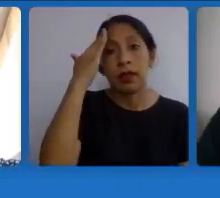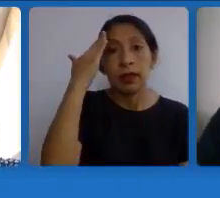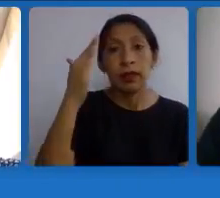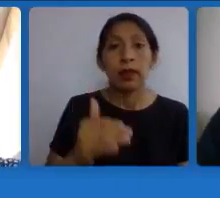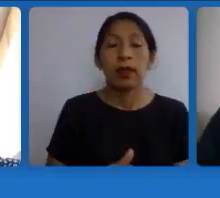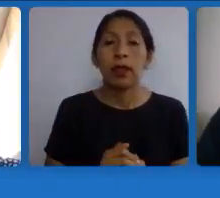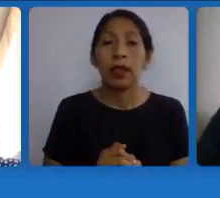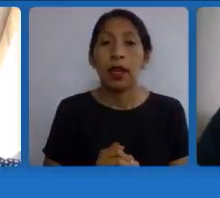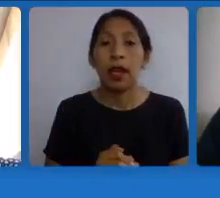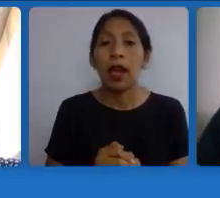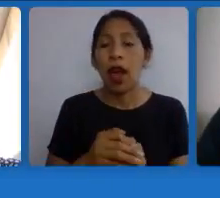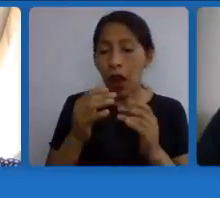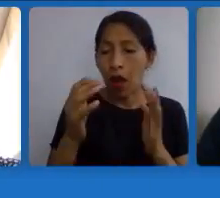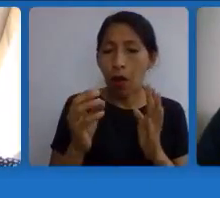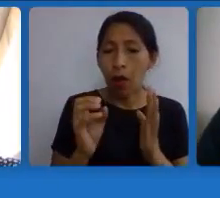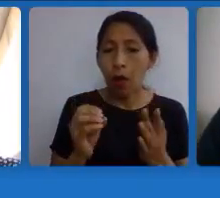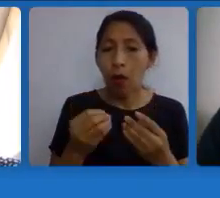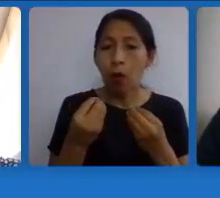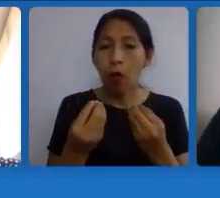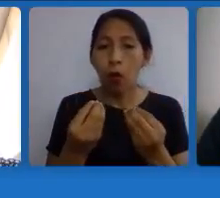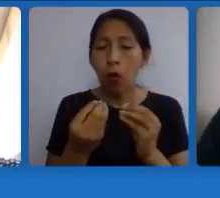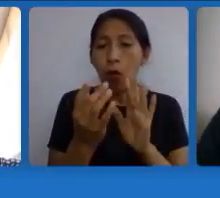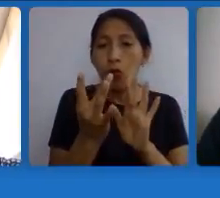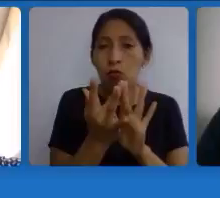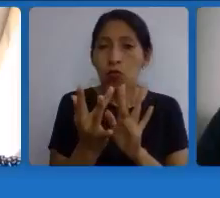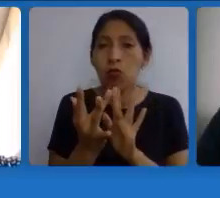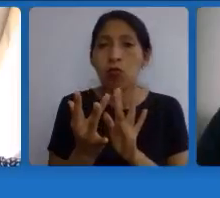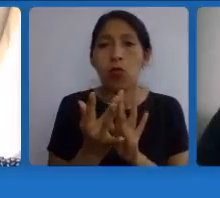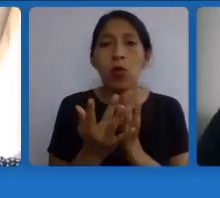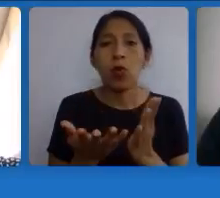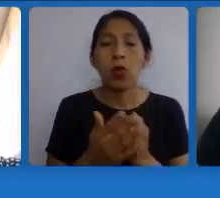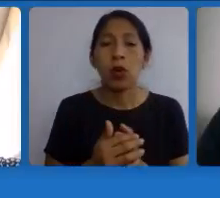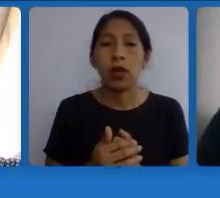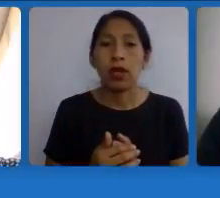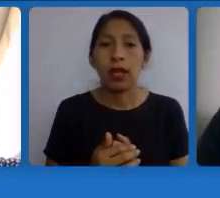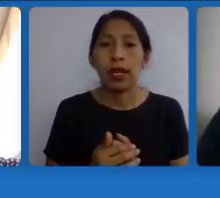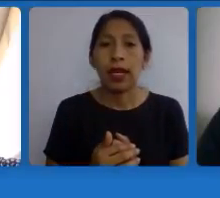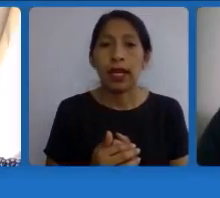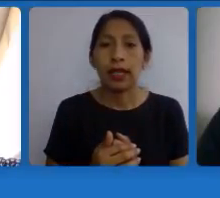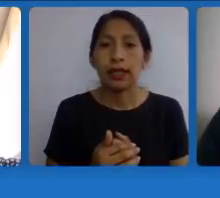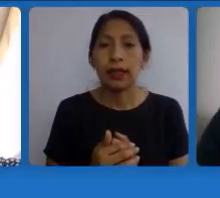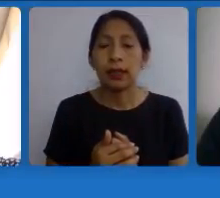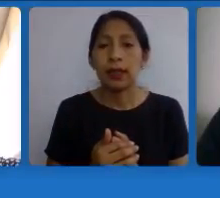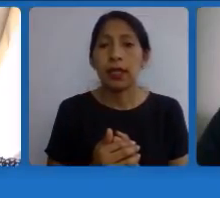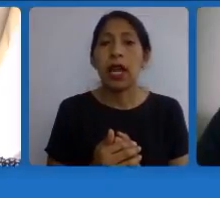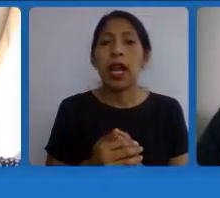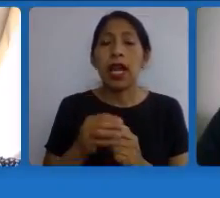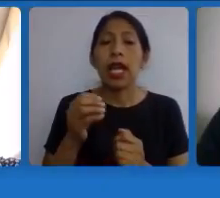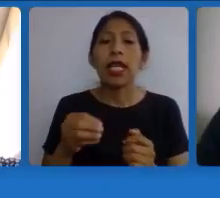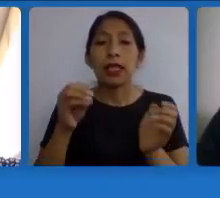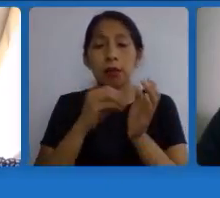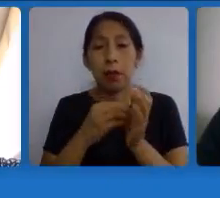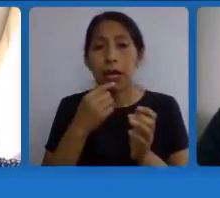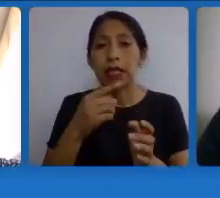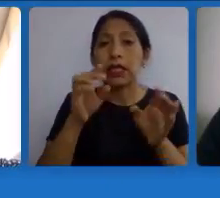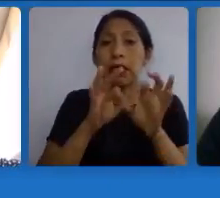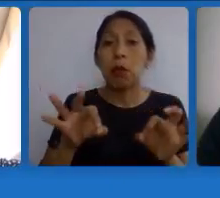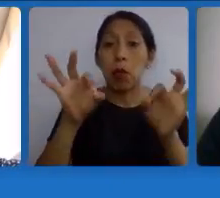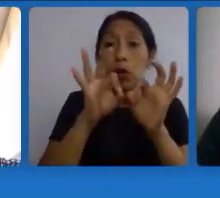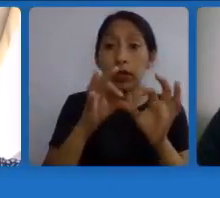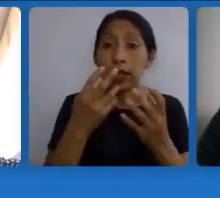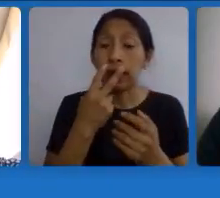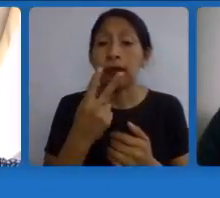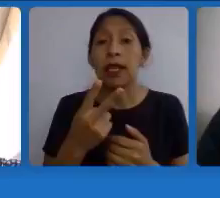de manera orgánica o con medios pagados, pero la presencia en redes sociales es sumamente importante. Yo la